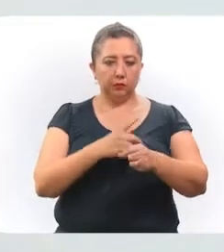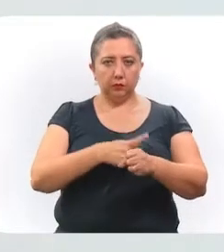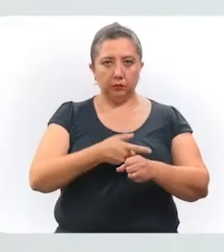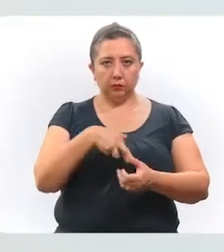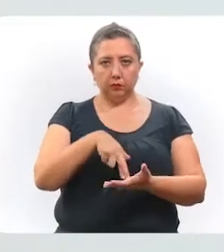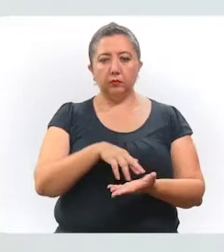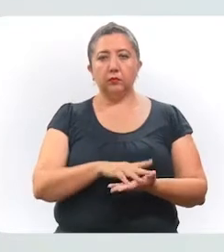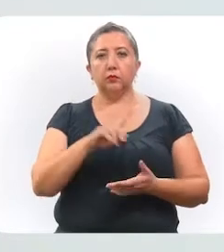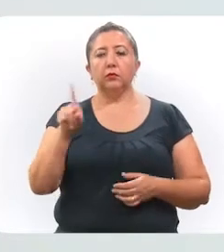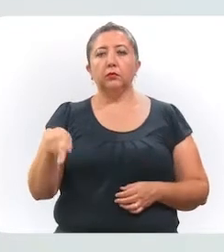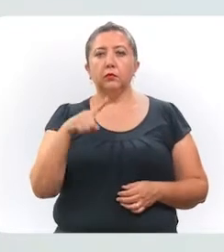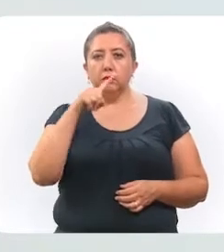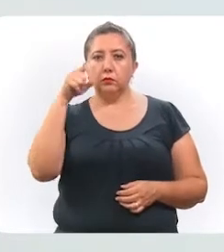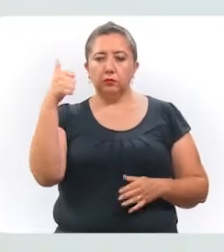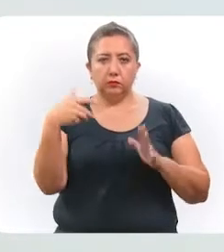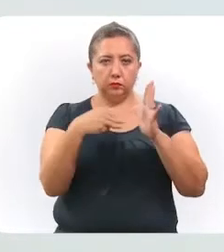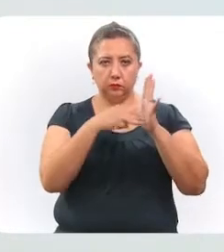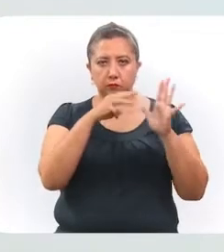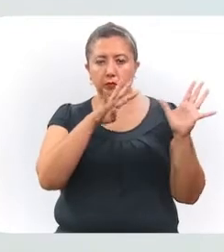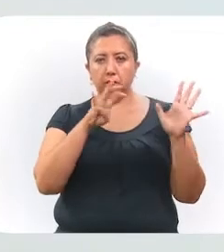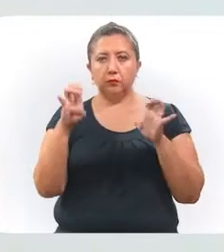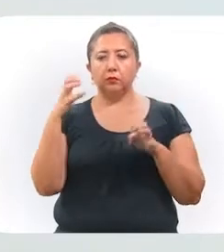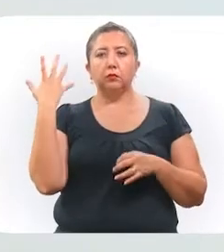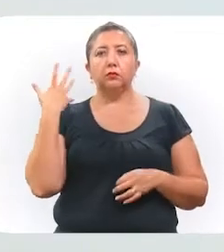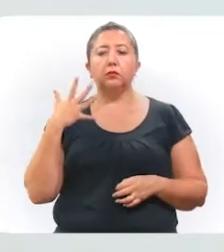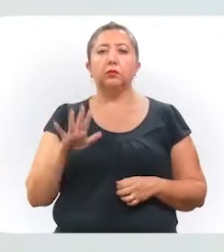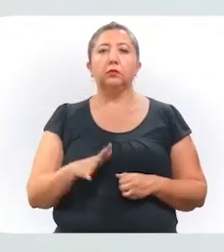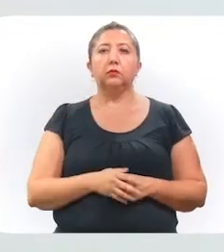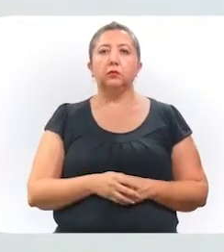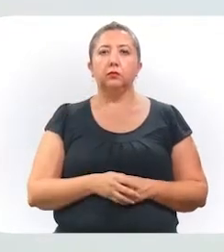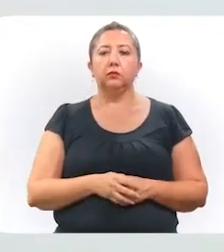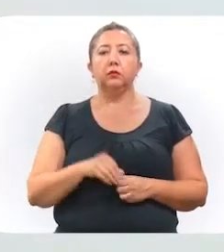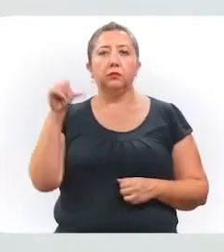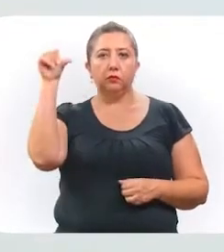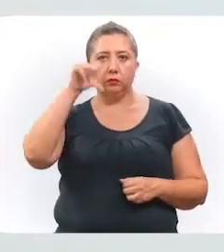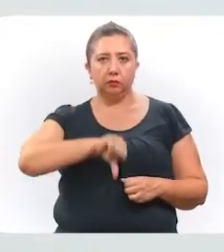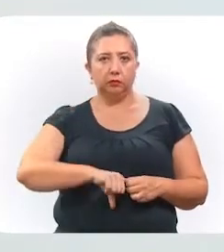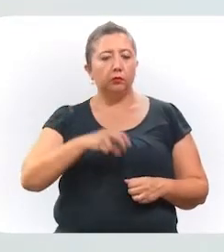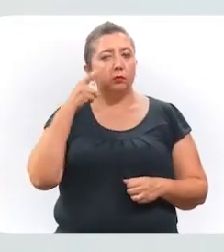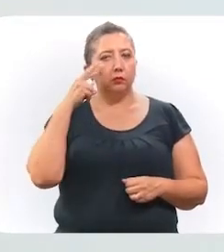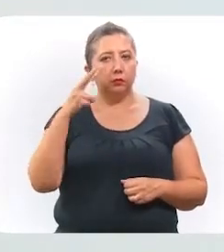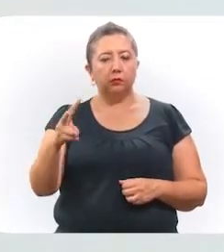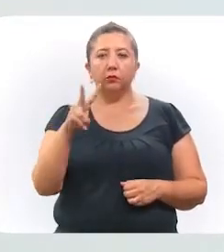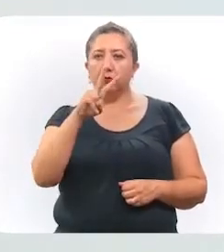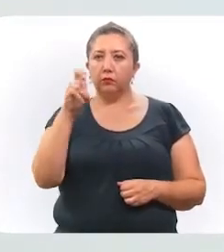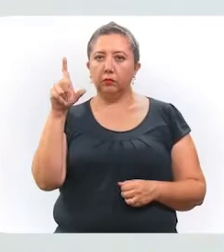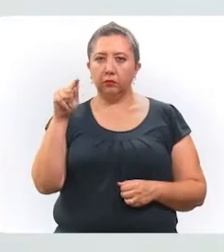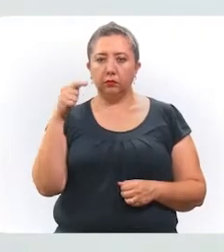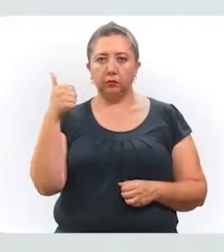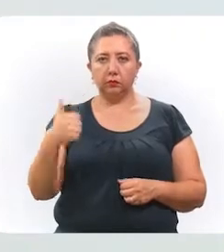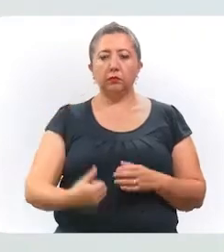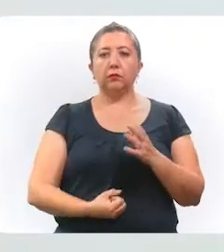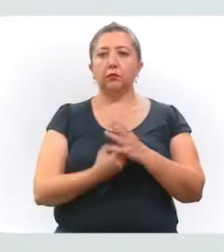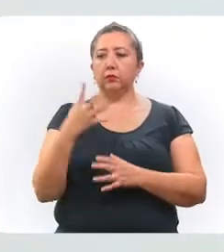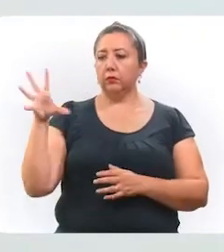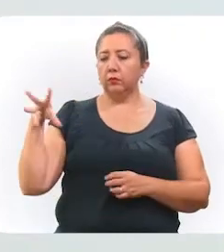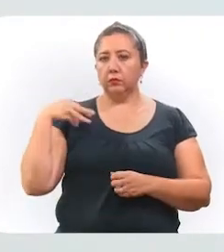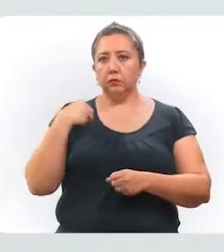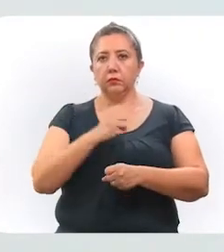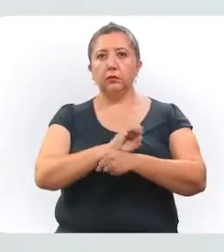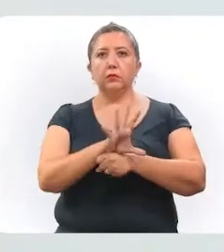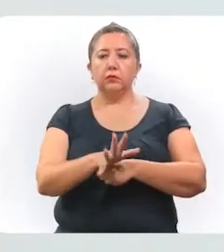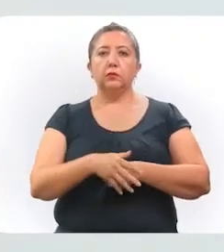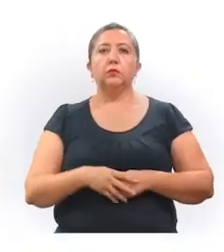contagios registrados, que son 106.910. Hoy se detectaron 276 nuevos contagios